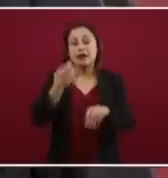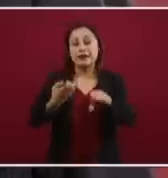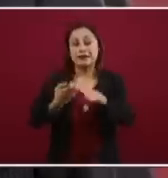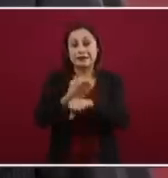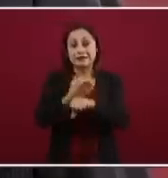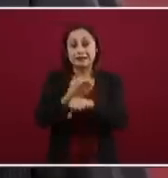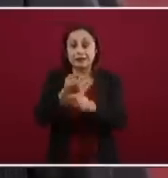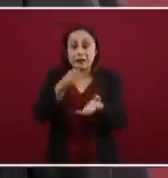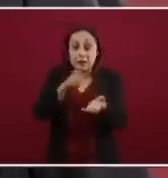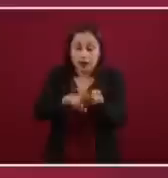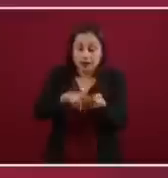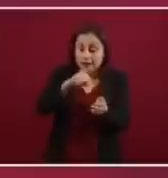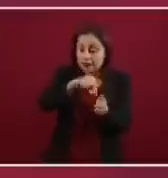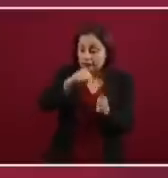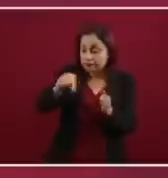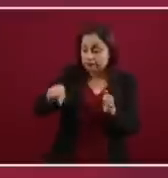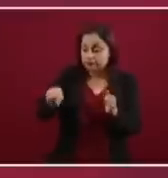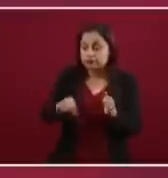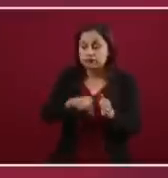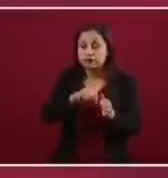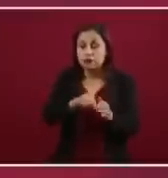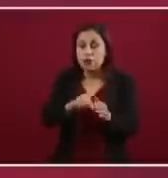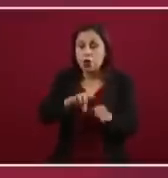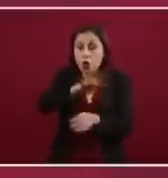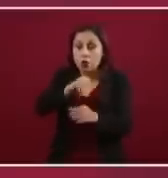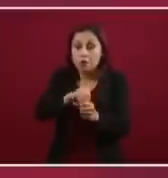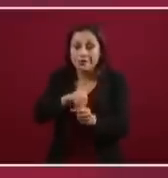El caso de Baja California